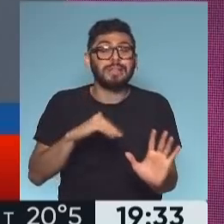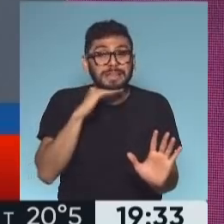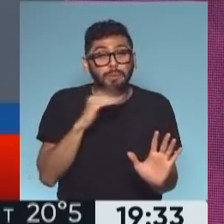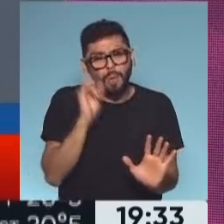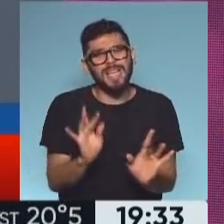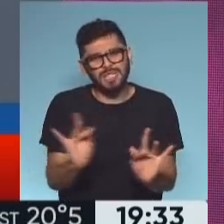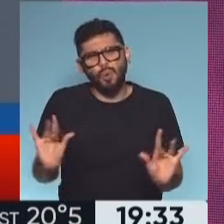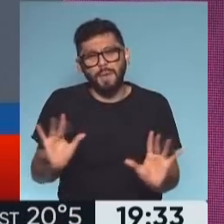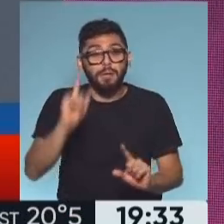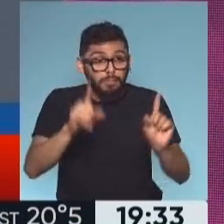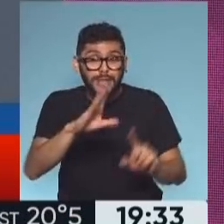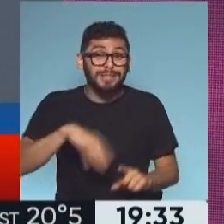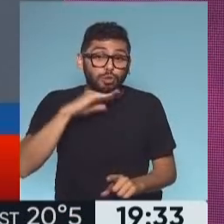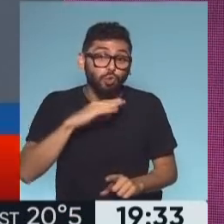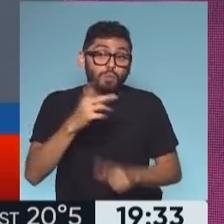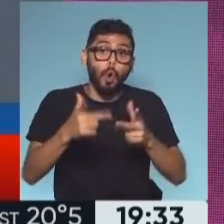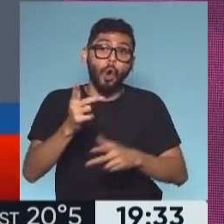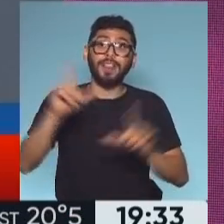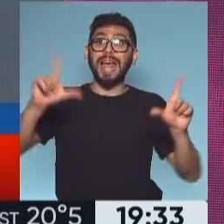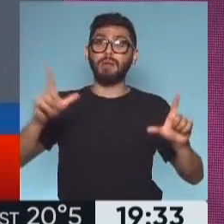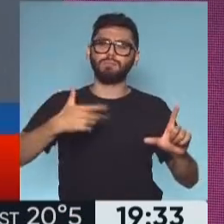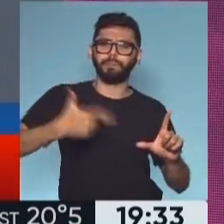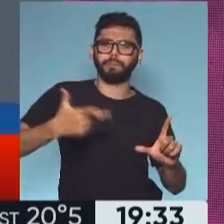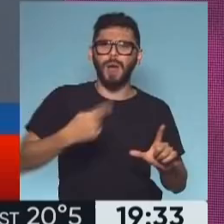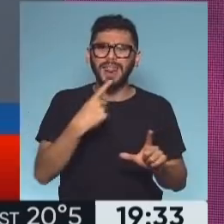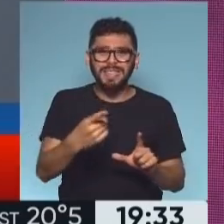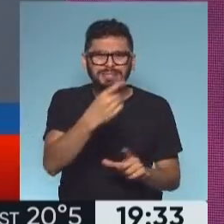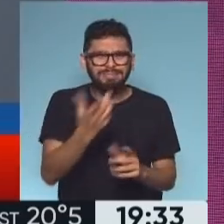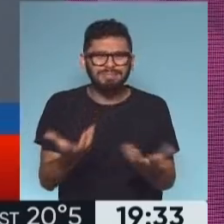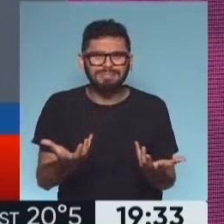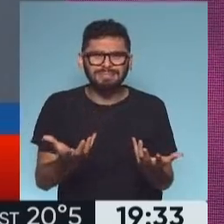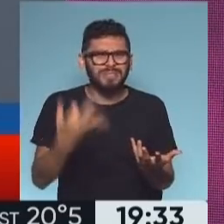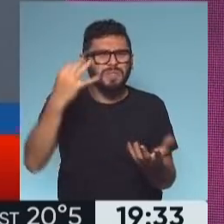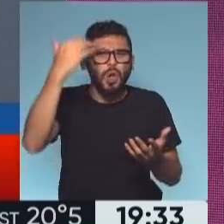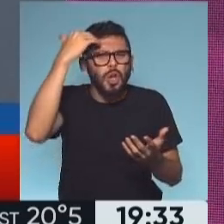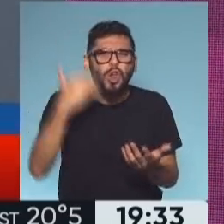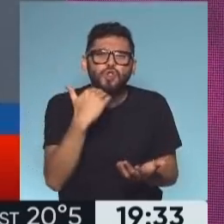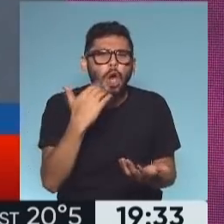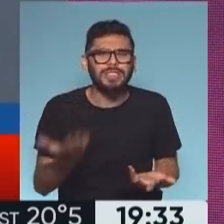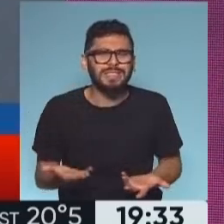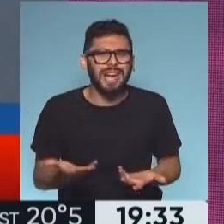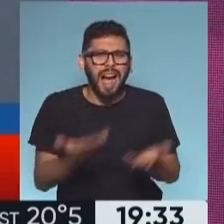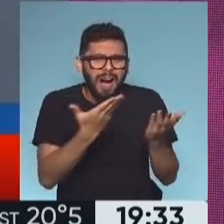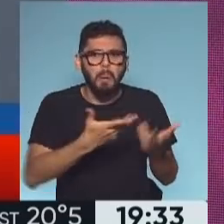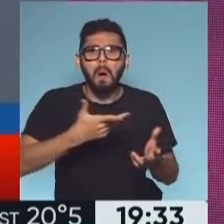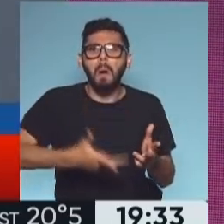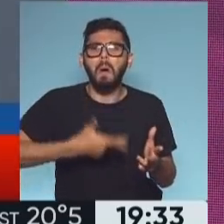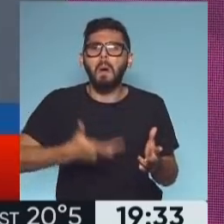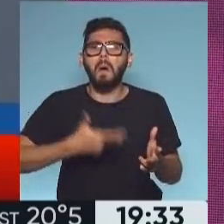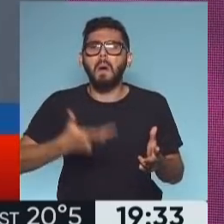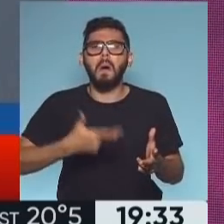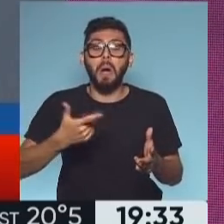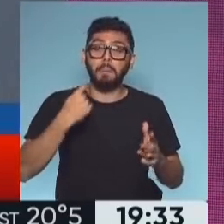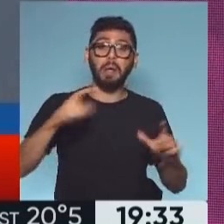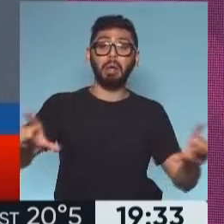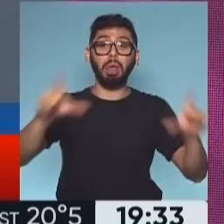le digo, cada estúpido hablando por televisión, ¿sí?, de cosas que no tienen ni la más mínima idea, puramente para escuchar, para